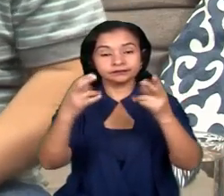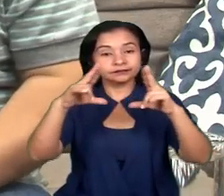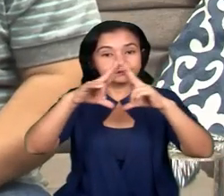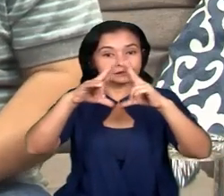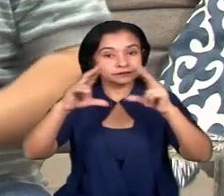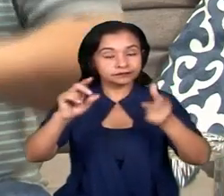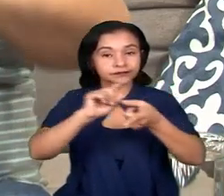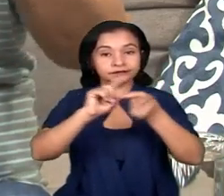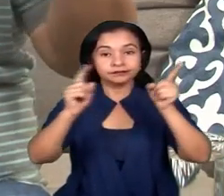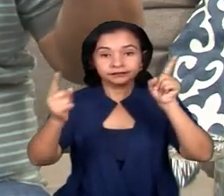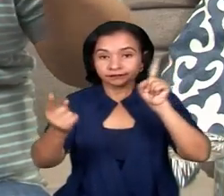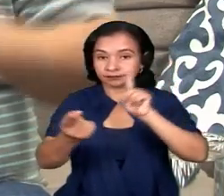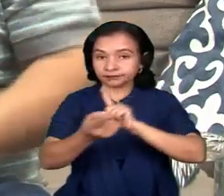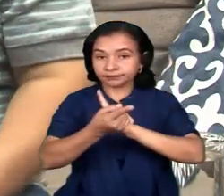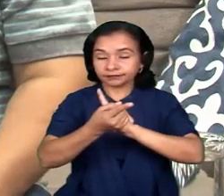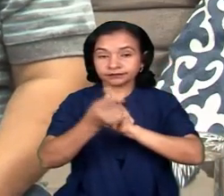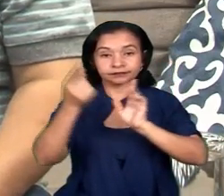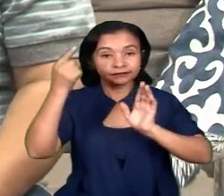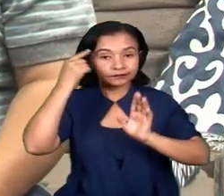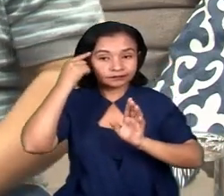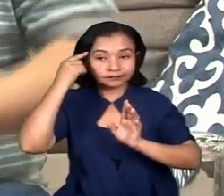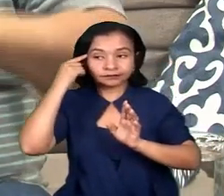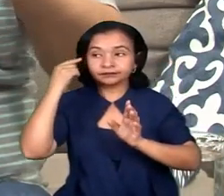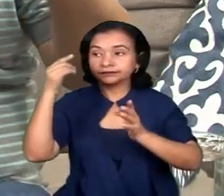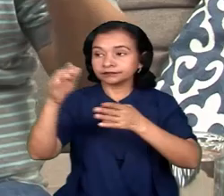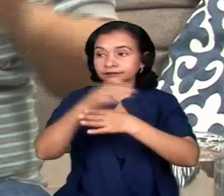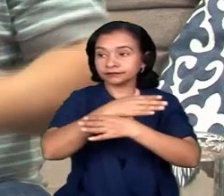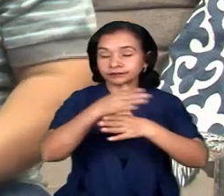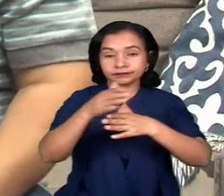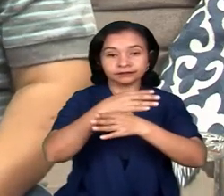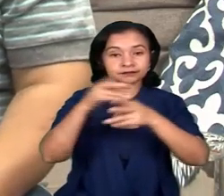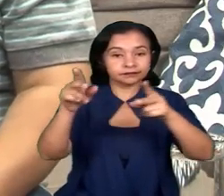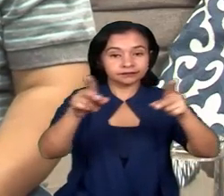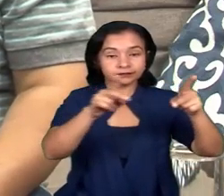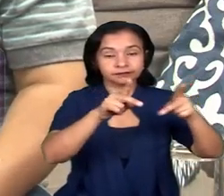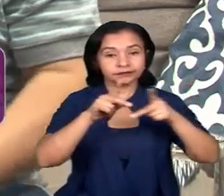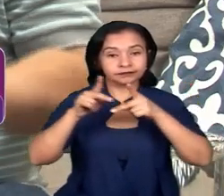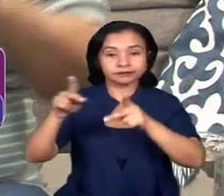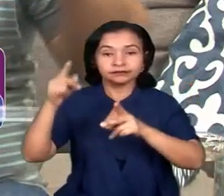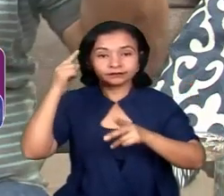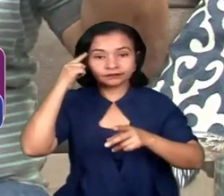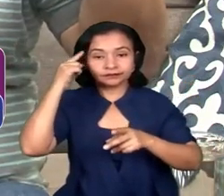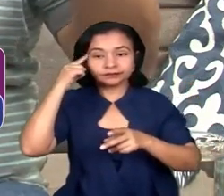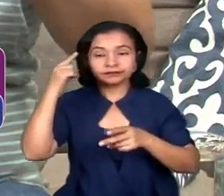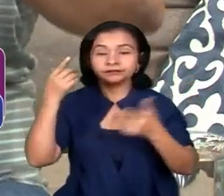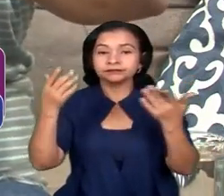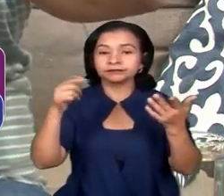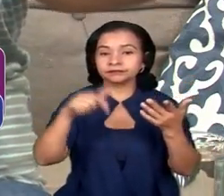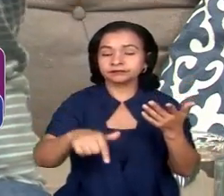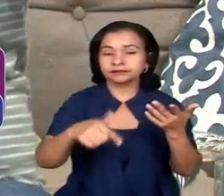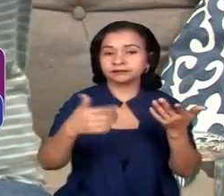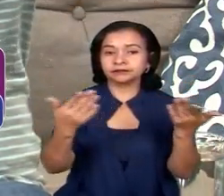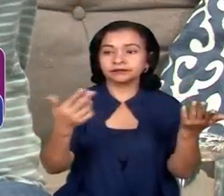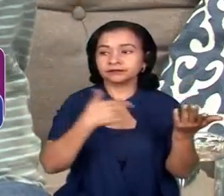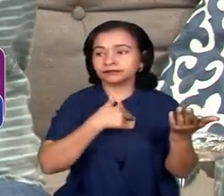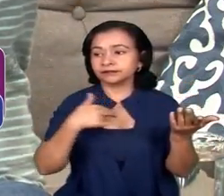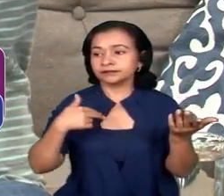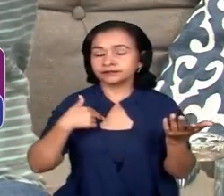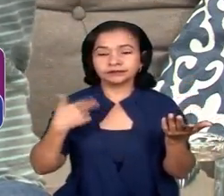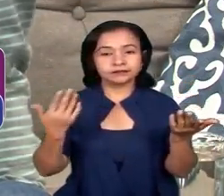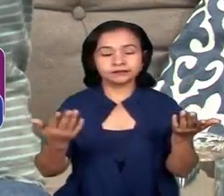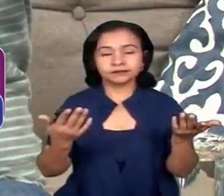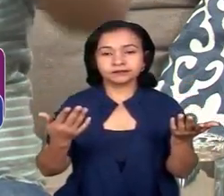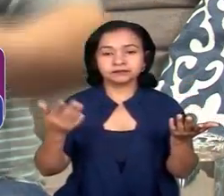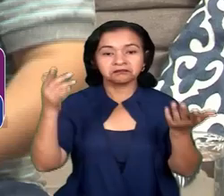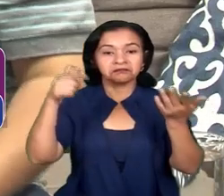Nicaragua cambie esta mentalidad de varios y personas que creen que esto está, ponen pues que es un